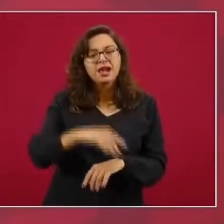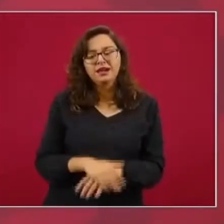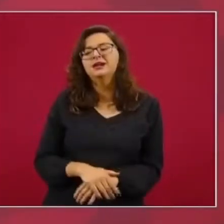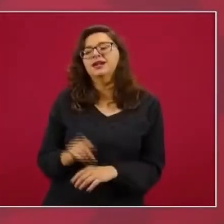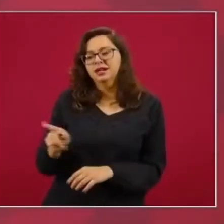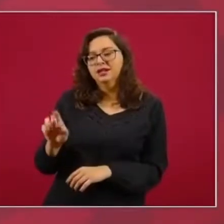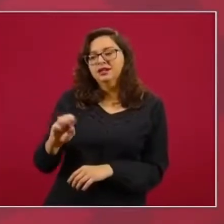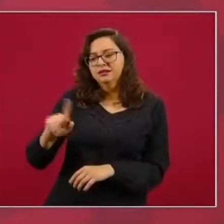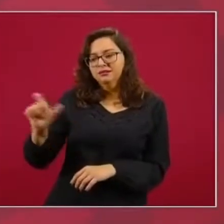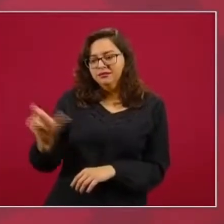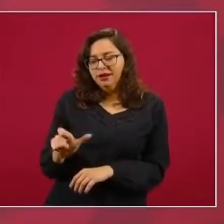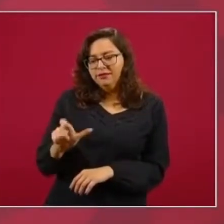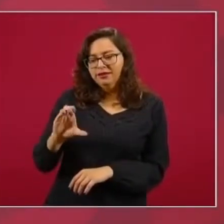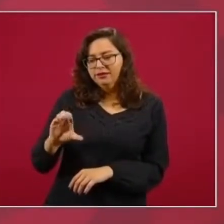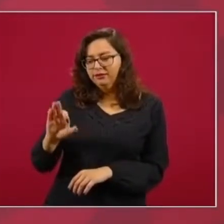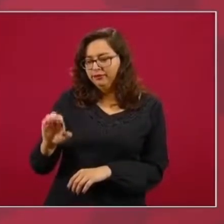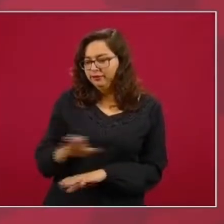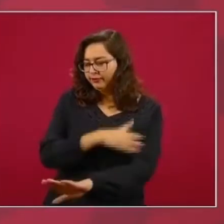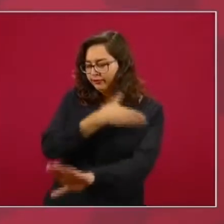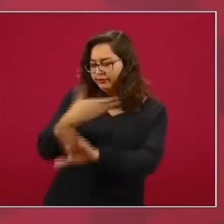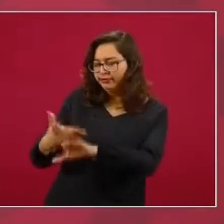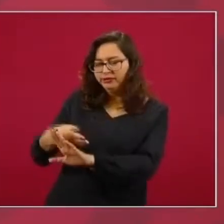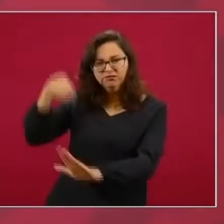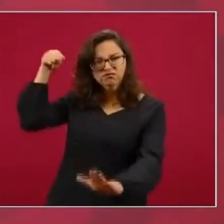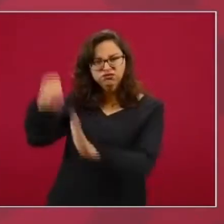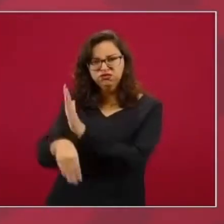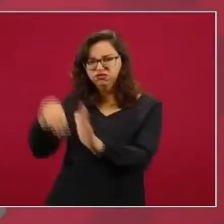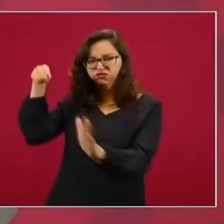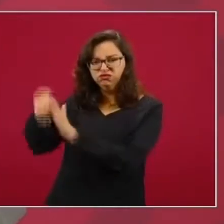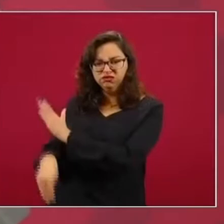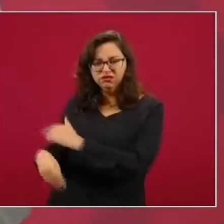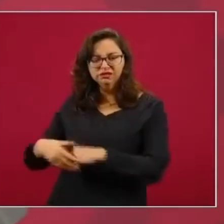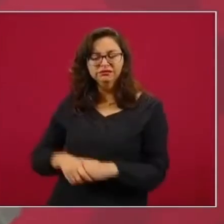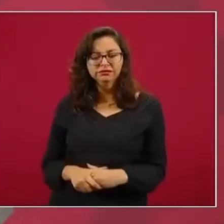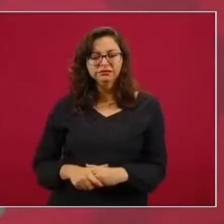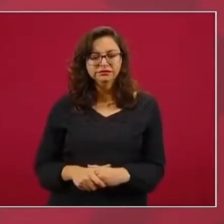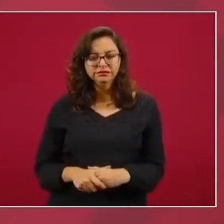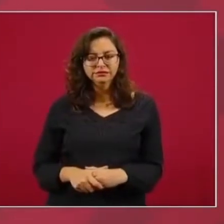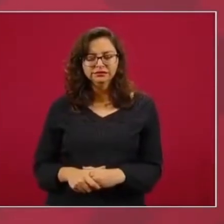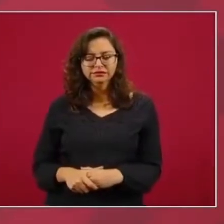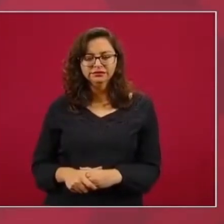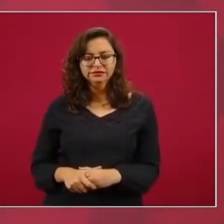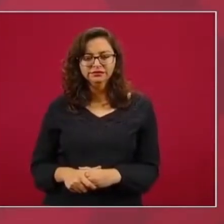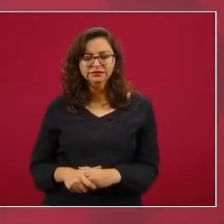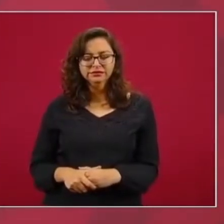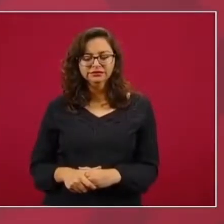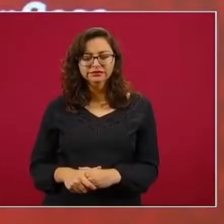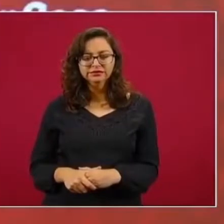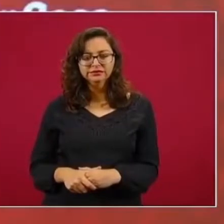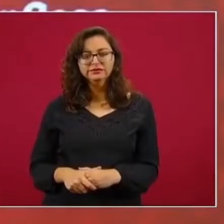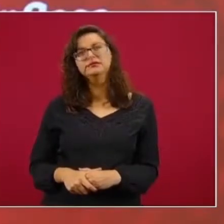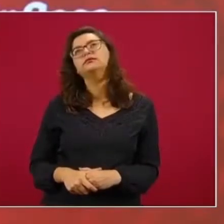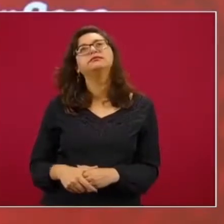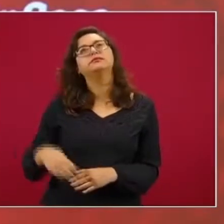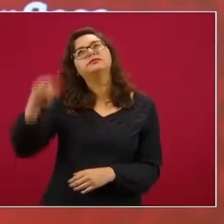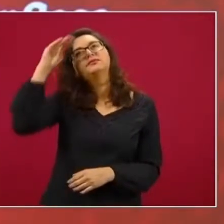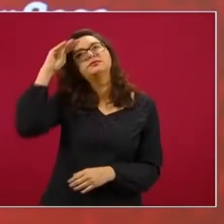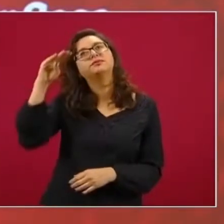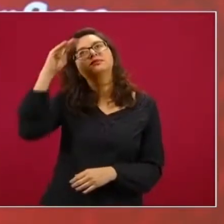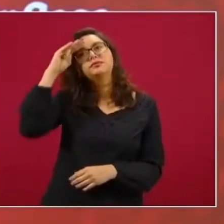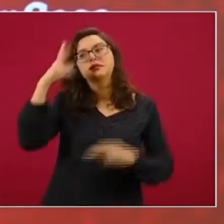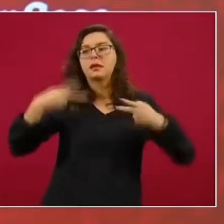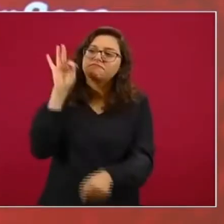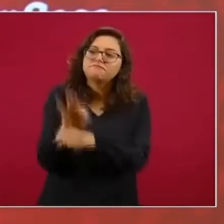Pemex y a la Comisión Federal de Electricidad. Y ni siquiera pueden decir que pensando en la